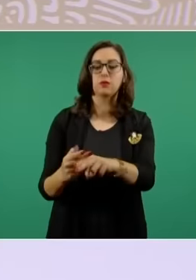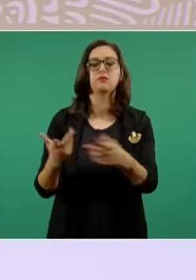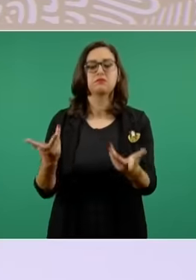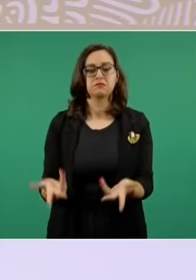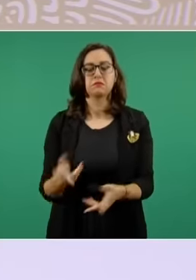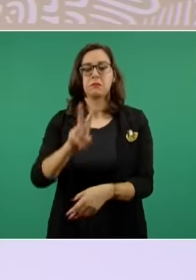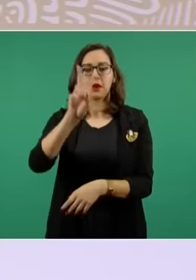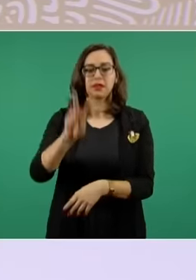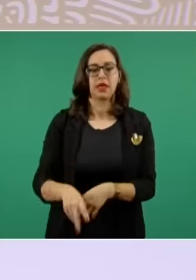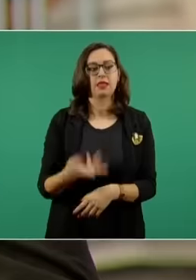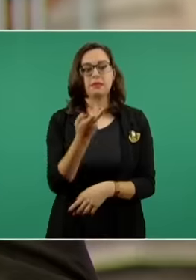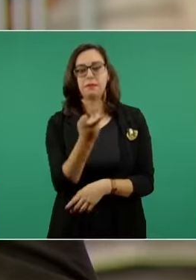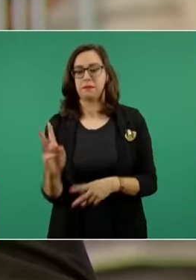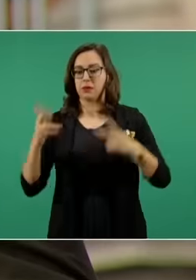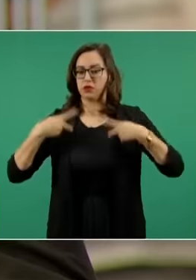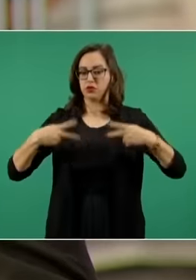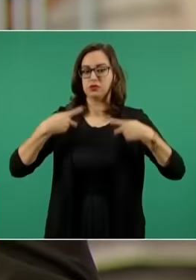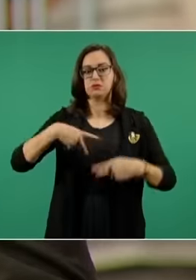del pueblo de México.